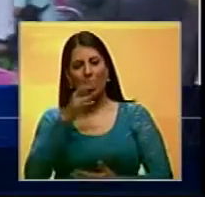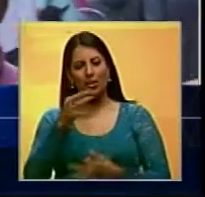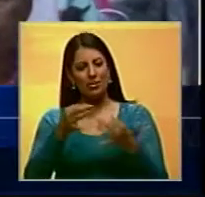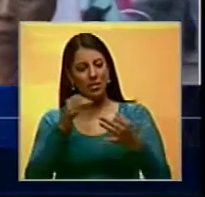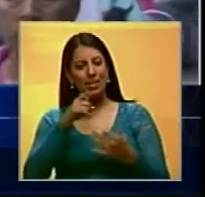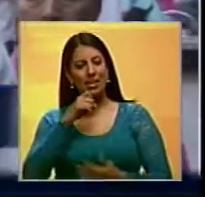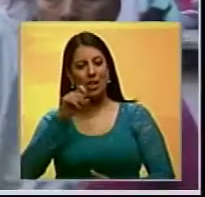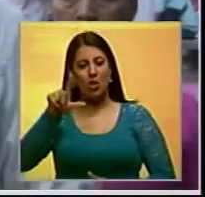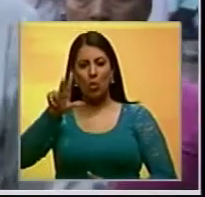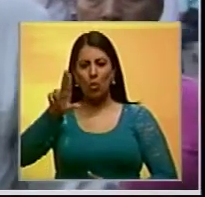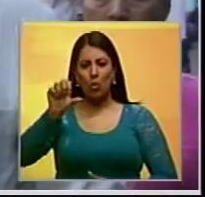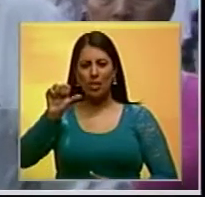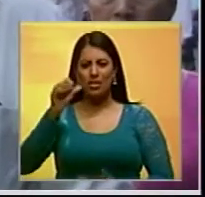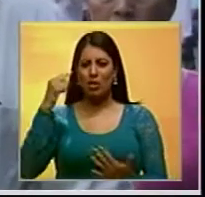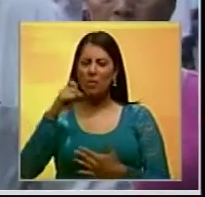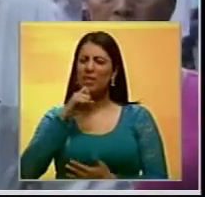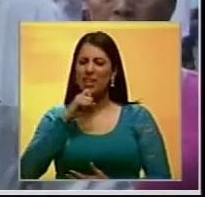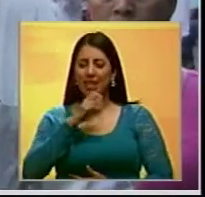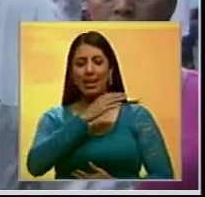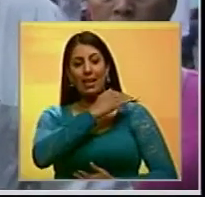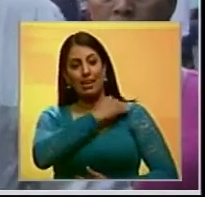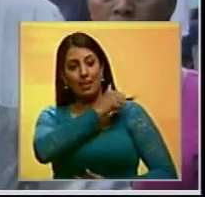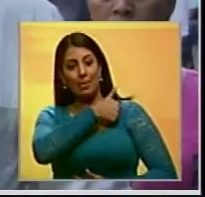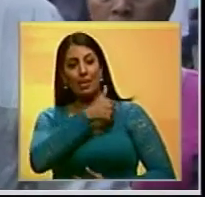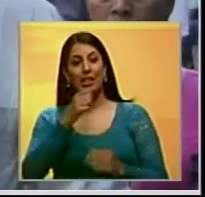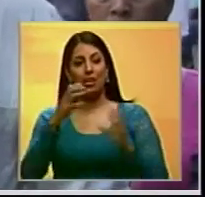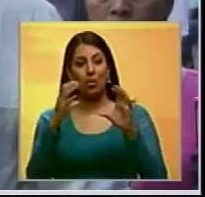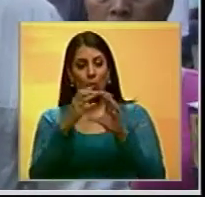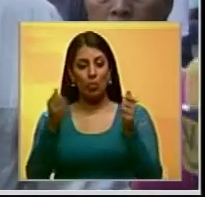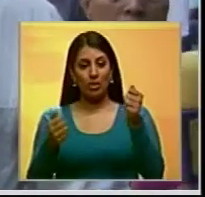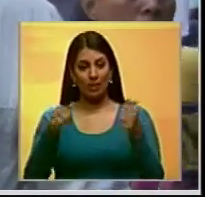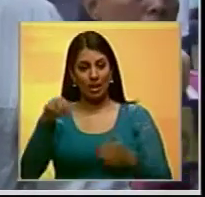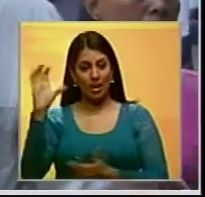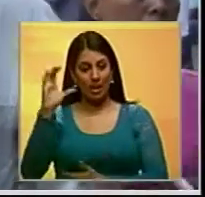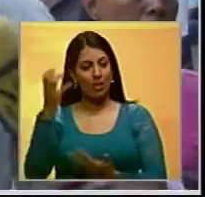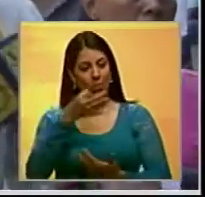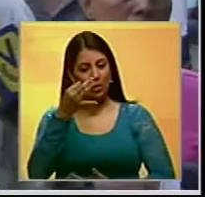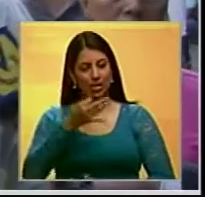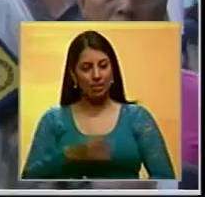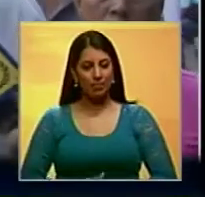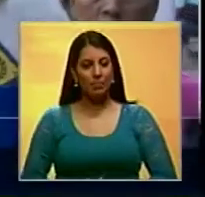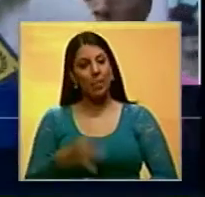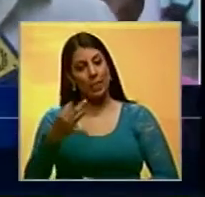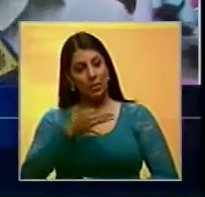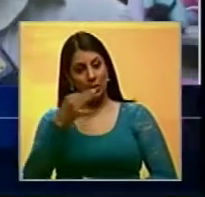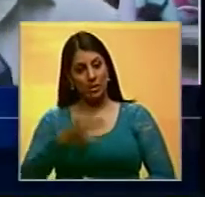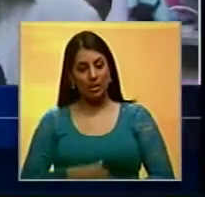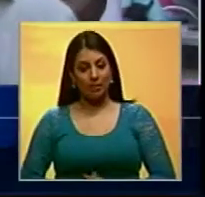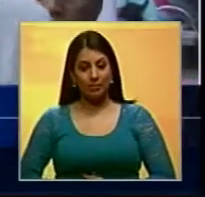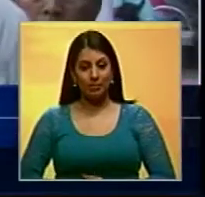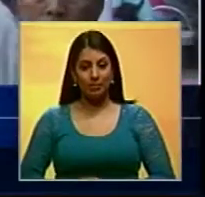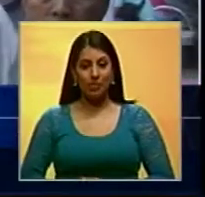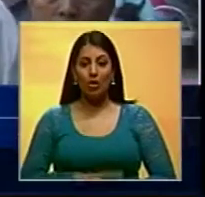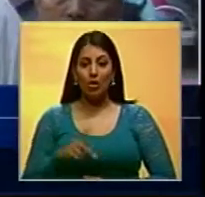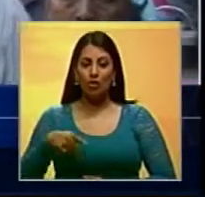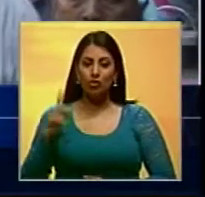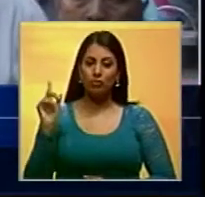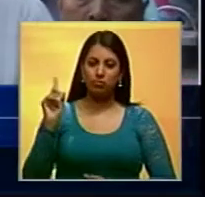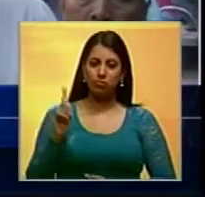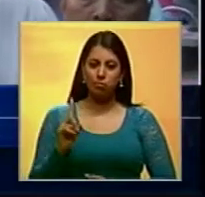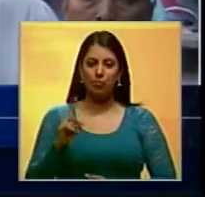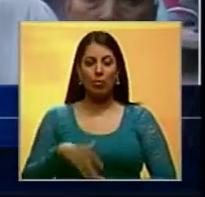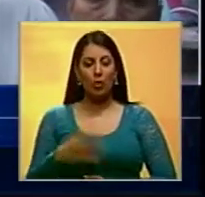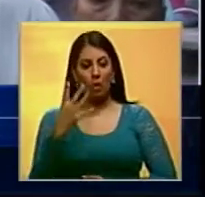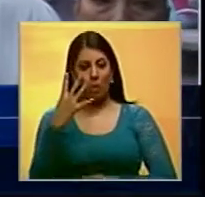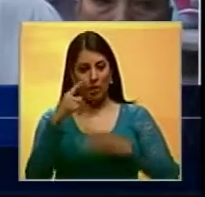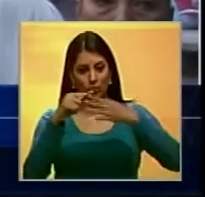conversar con Luis Salas, representante de este sector acá en la ciudad capital. Buenas tardes. Buenas tardes. Bueno, lo que nos trae aquí son